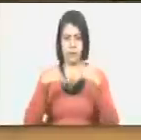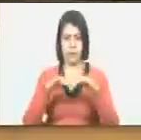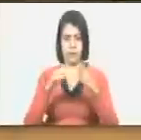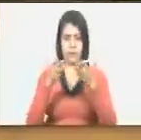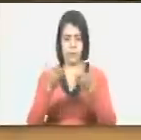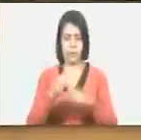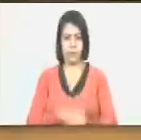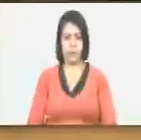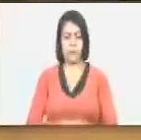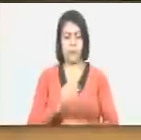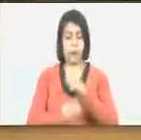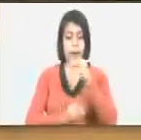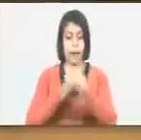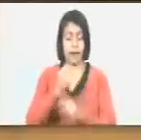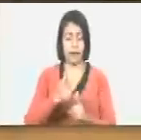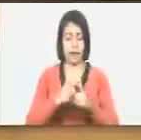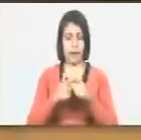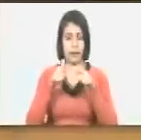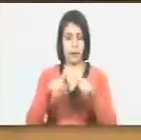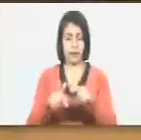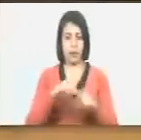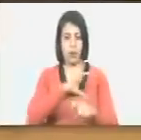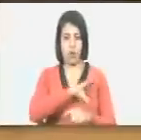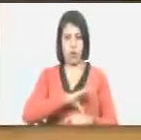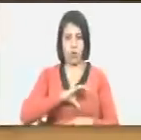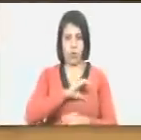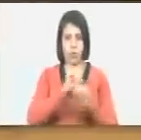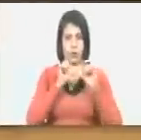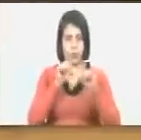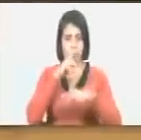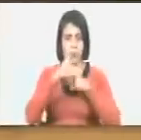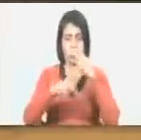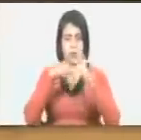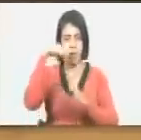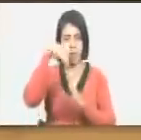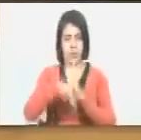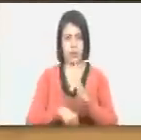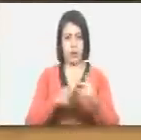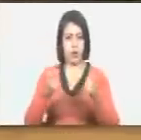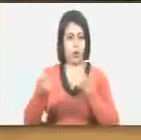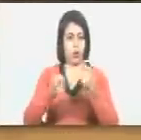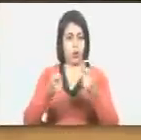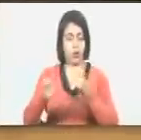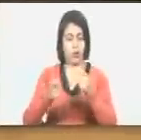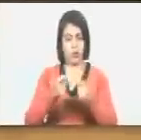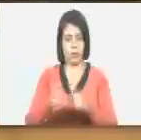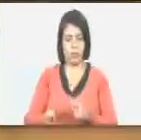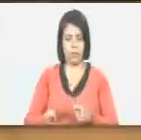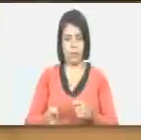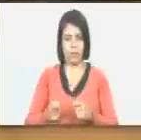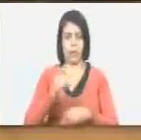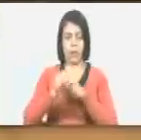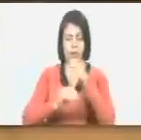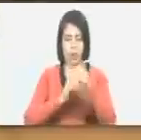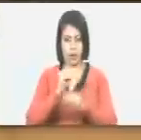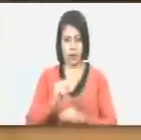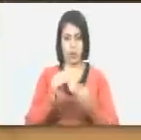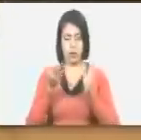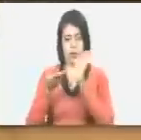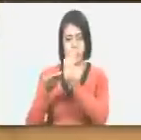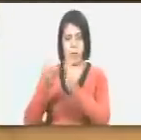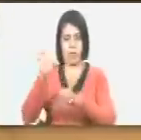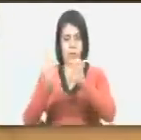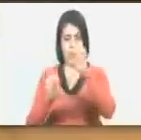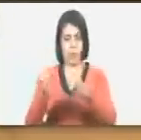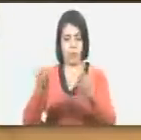Por favor, remítase a las comisiones permanentes de Política Interior y de Contraloría a los efectos de que sea